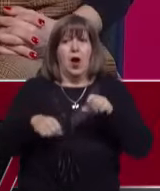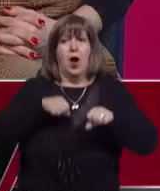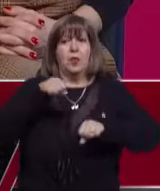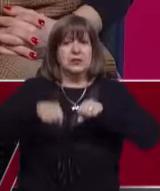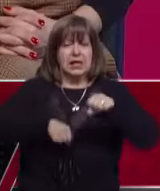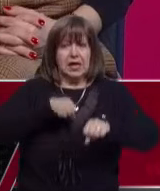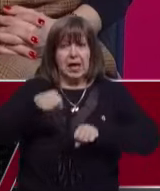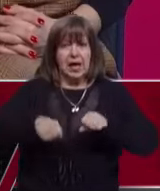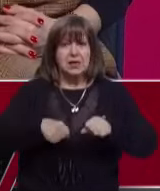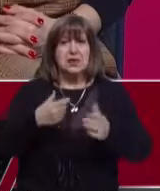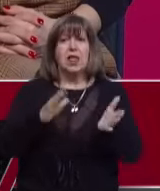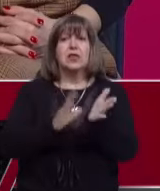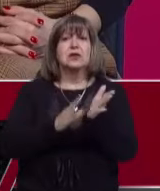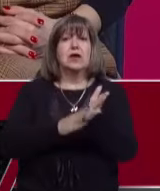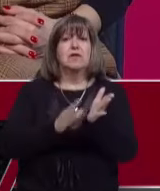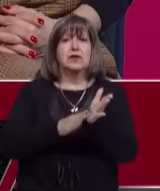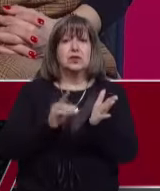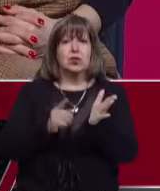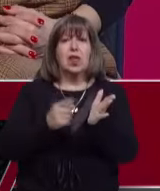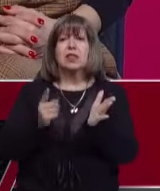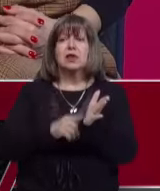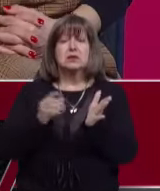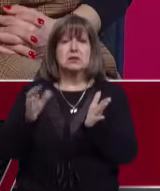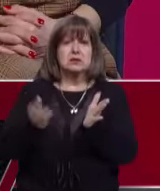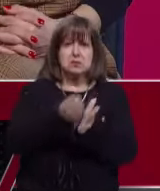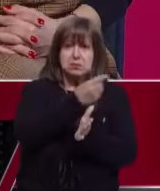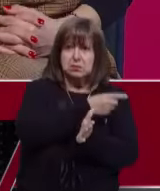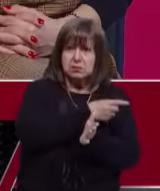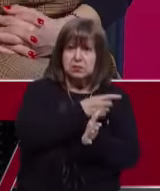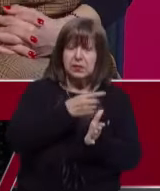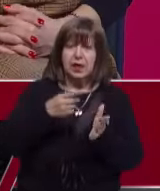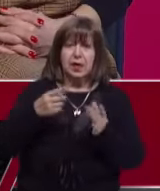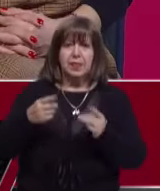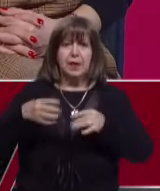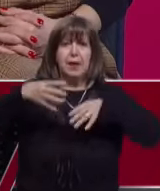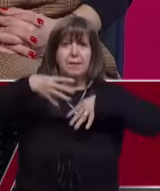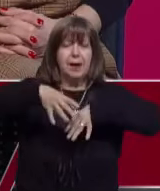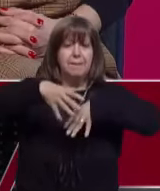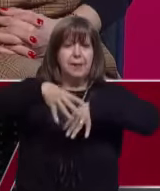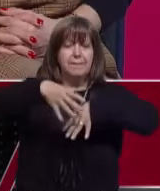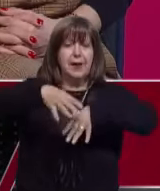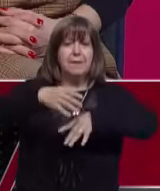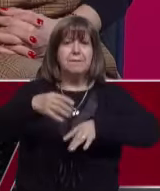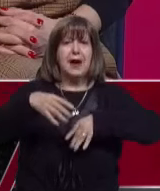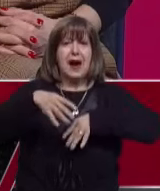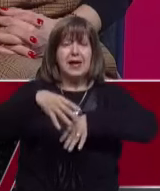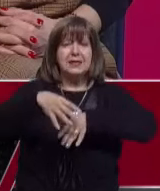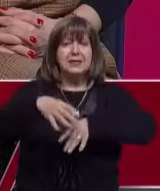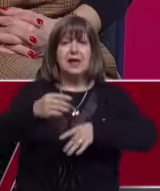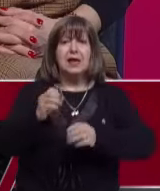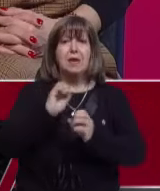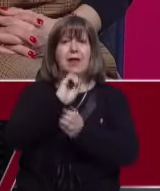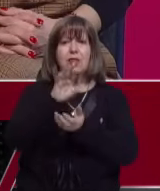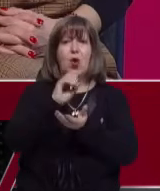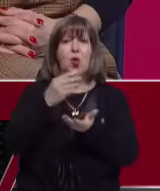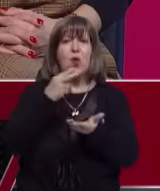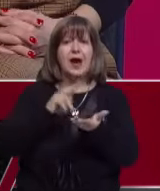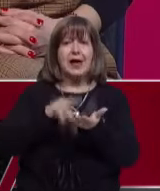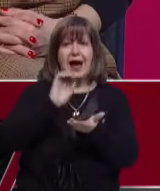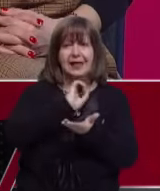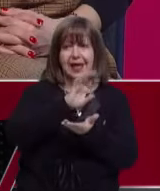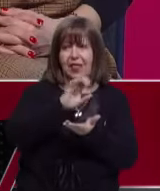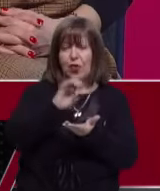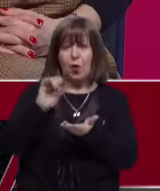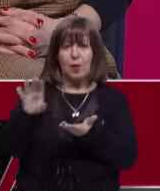mandaron una carta documento porque la primera vez en la historia que ese pueblo marchaba fue el día que desapareció Logan y les mandaron una carta documento para que no marchen más O sea